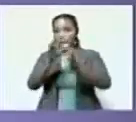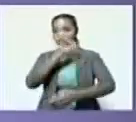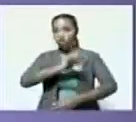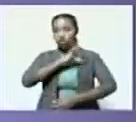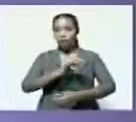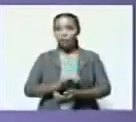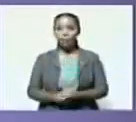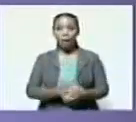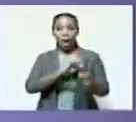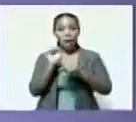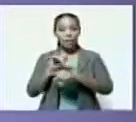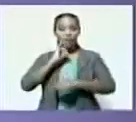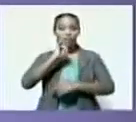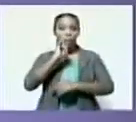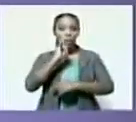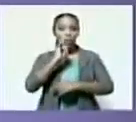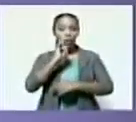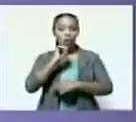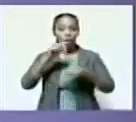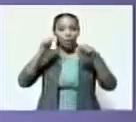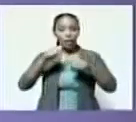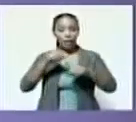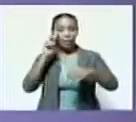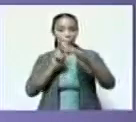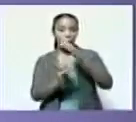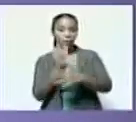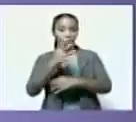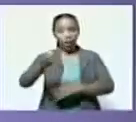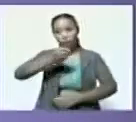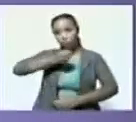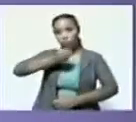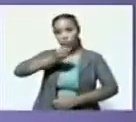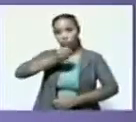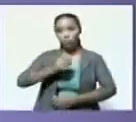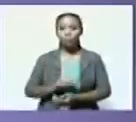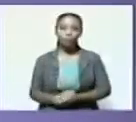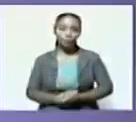sociales. Con esta información desde la sala de prensa Simón Bolívar,